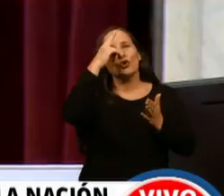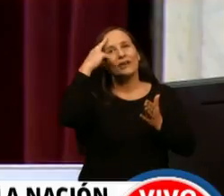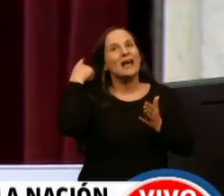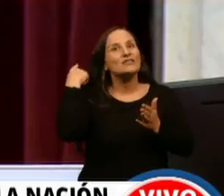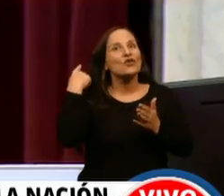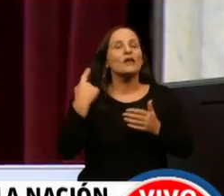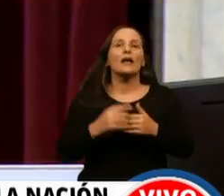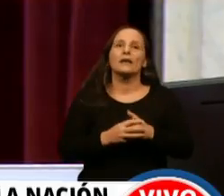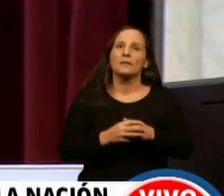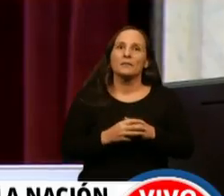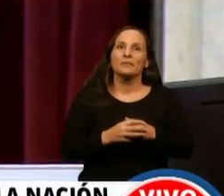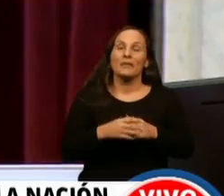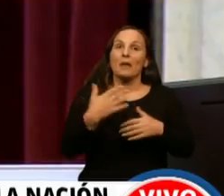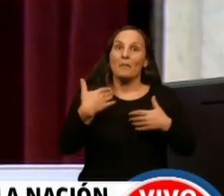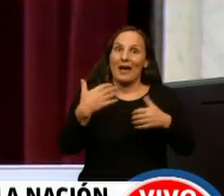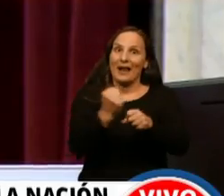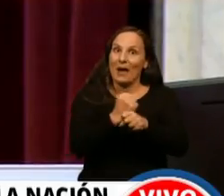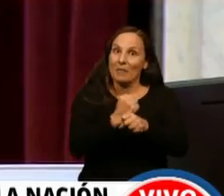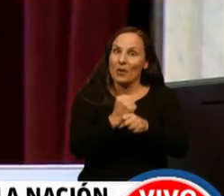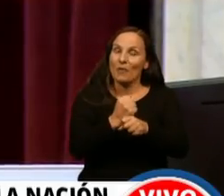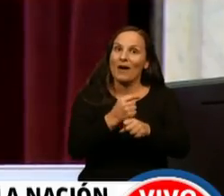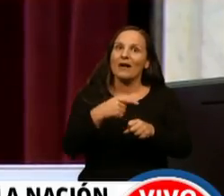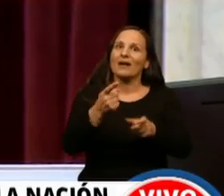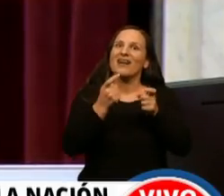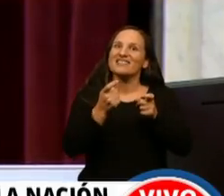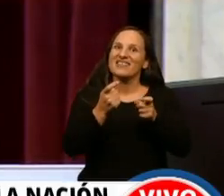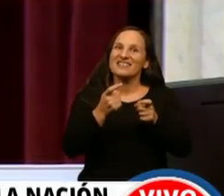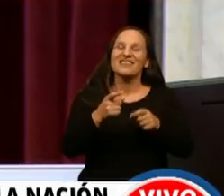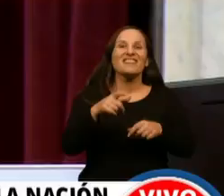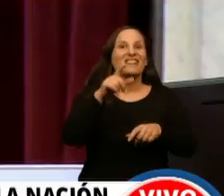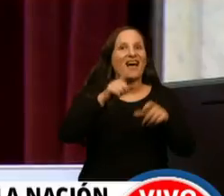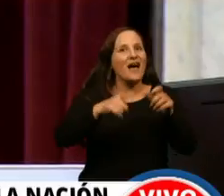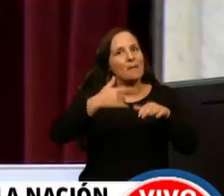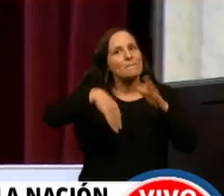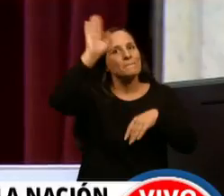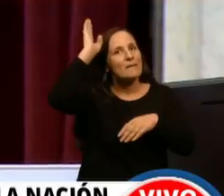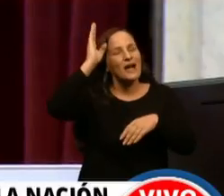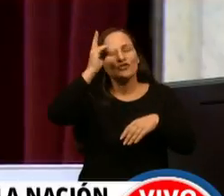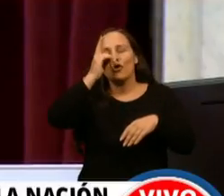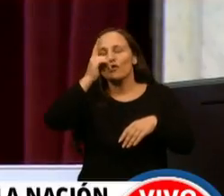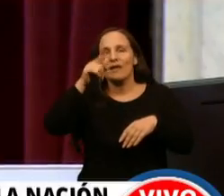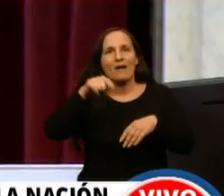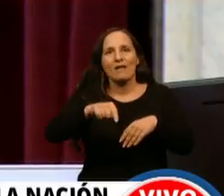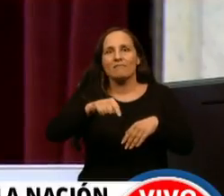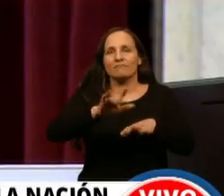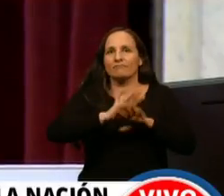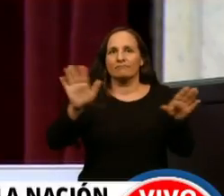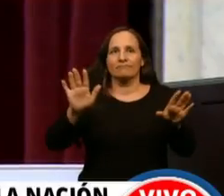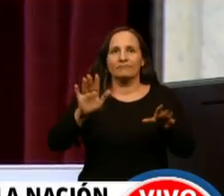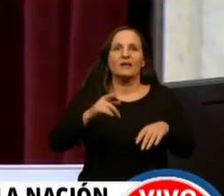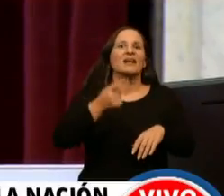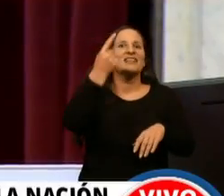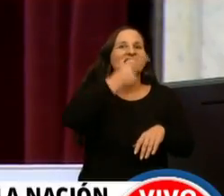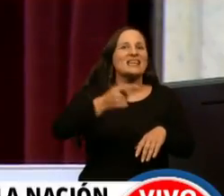para la aprobación se necesita la mayoría absoluta de los miembros del cuerpo es decir